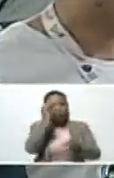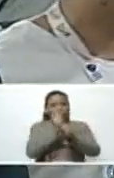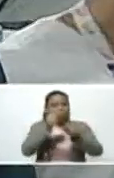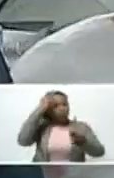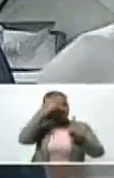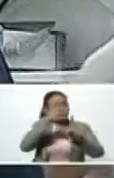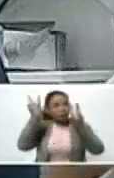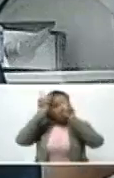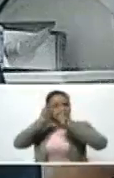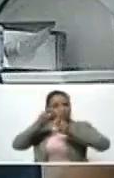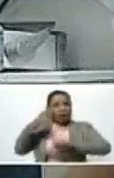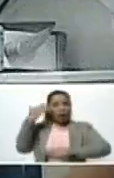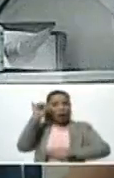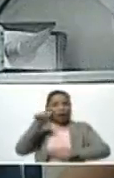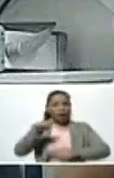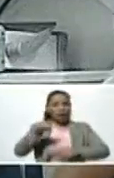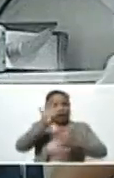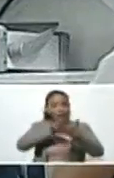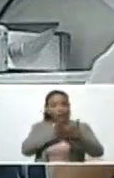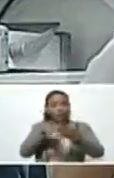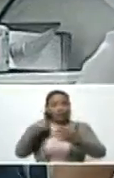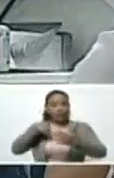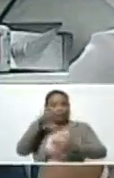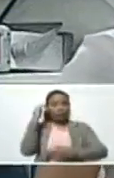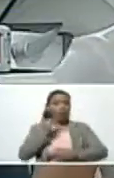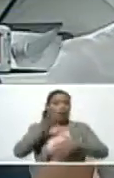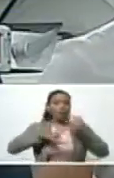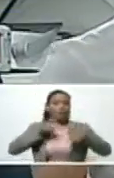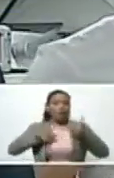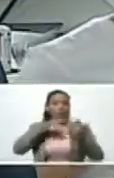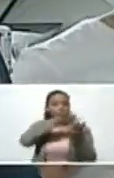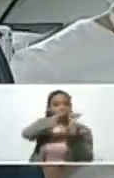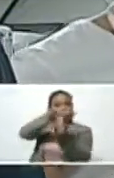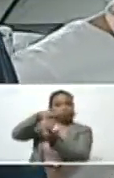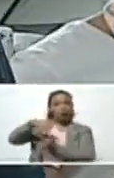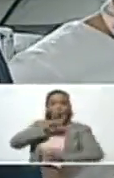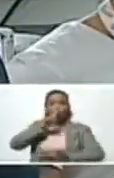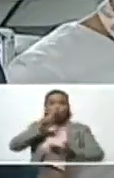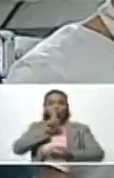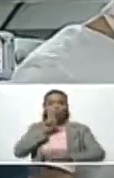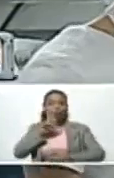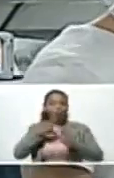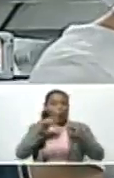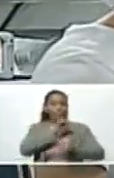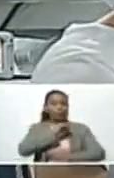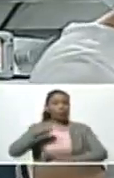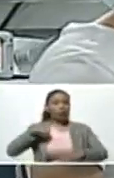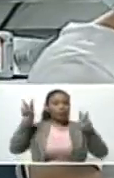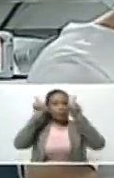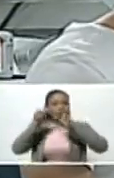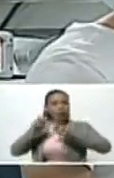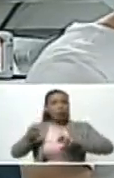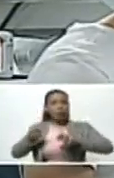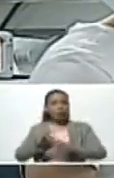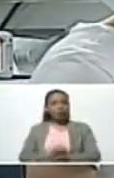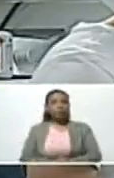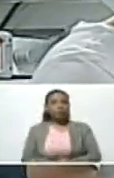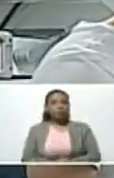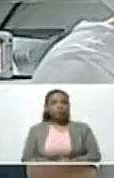de investigación que tenemos desde la Agencia Bolivariana para Actividades Espaciales. Y en nombre de todo el personal de investigadores,